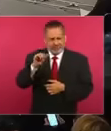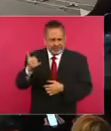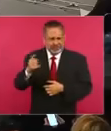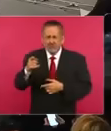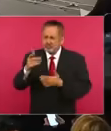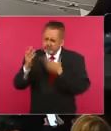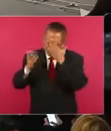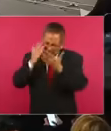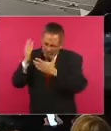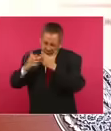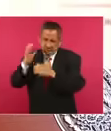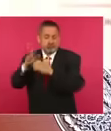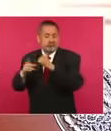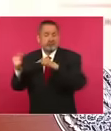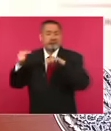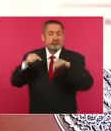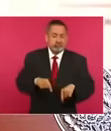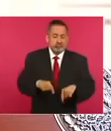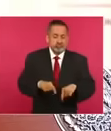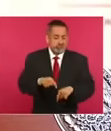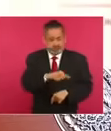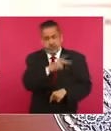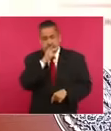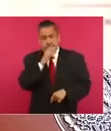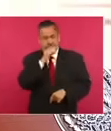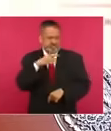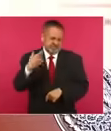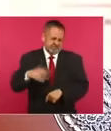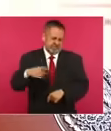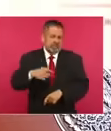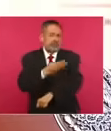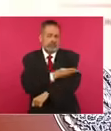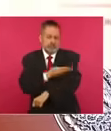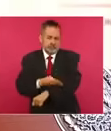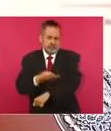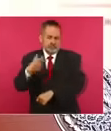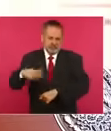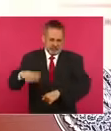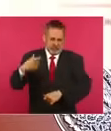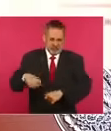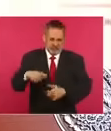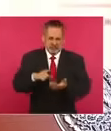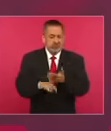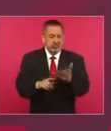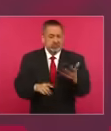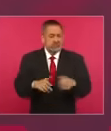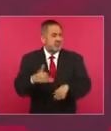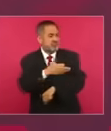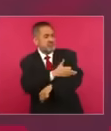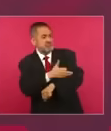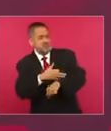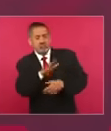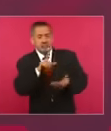aquí claramente vemos cómo el presidente hace mención lo más apegado a la realidad.